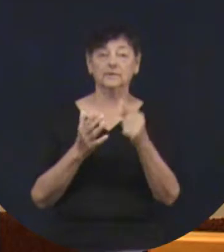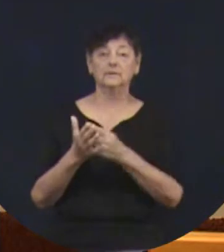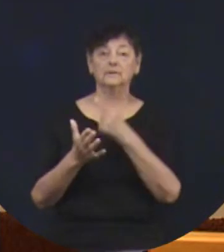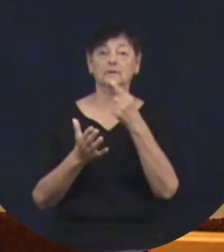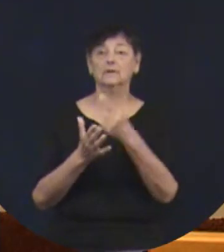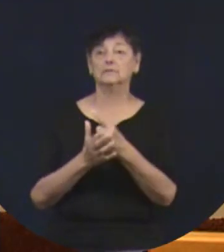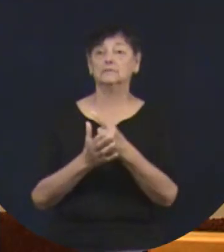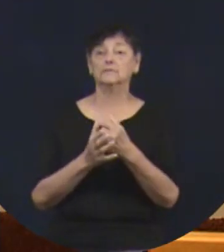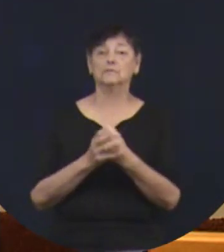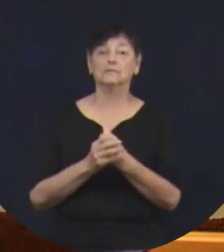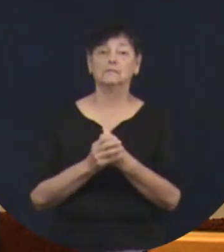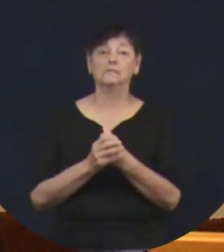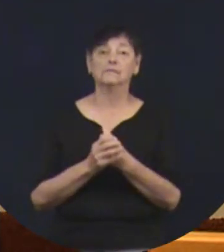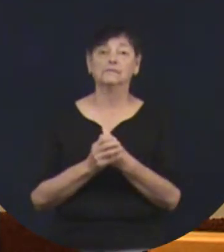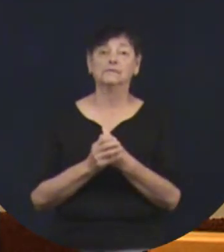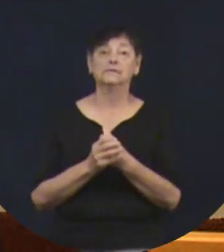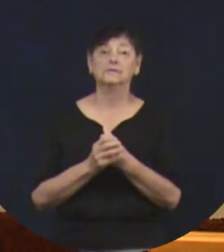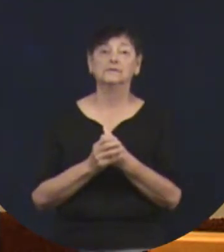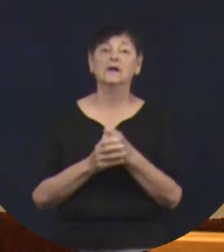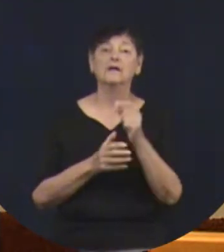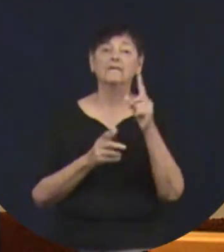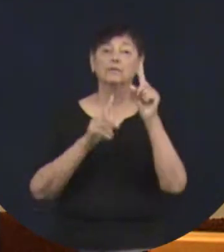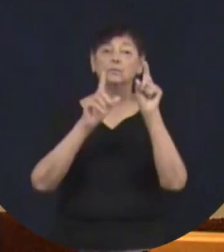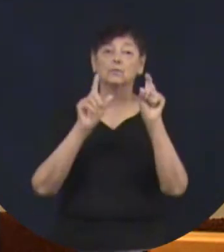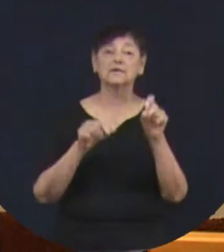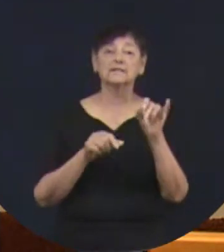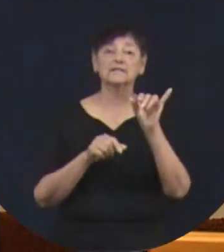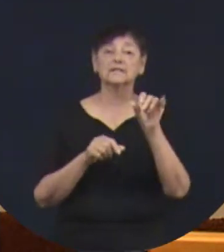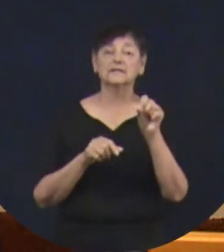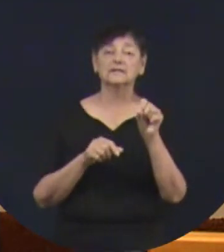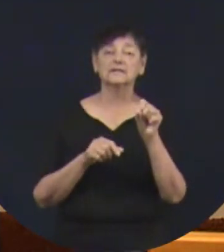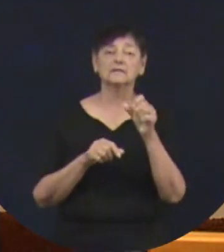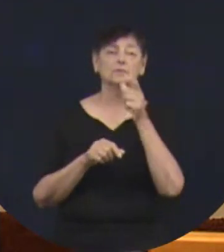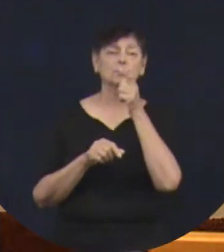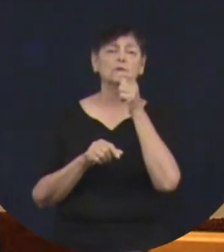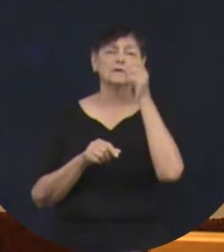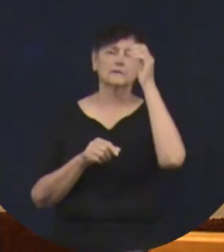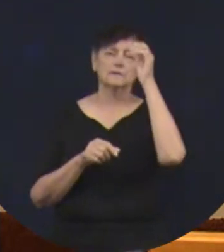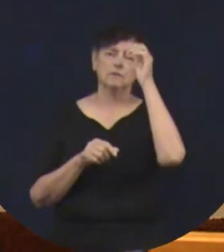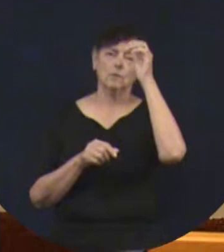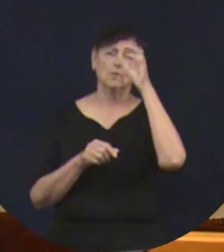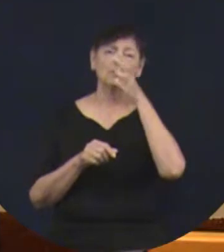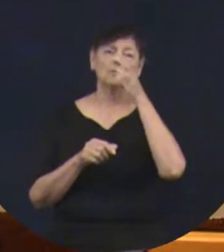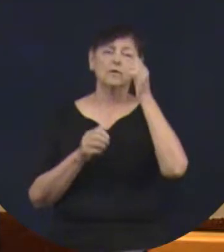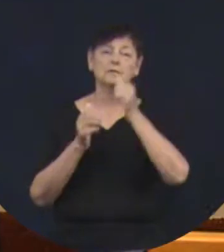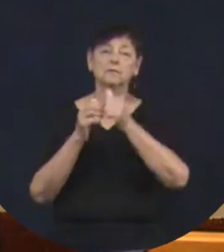Evangelio. Y la pregunta es, ¿quién es la viuda?